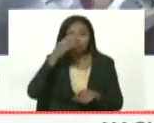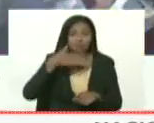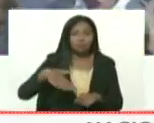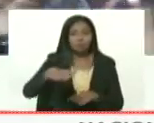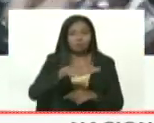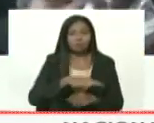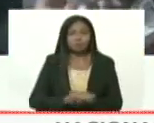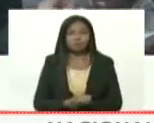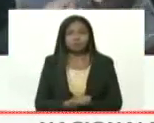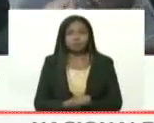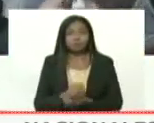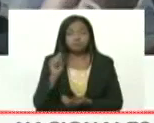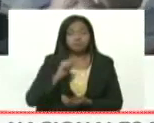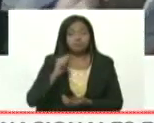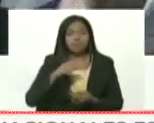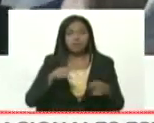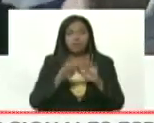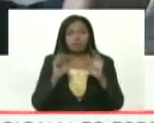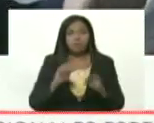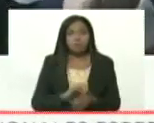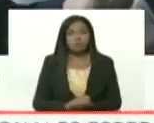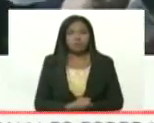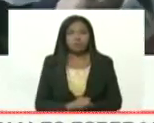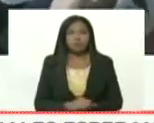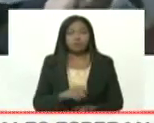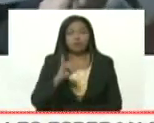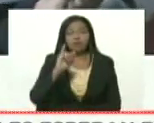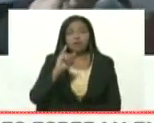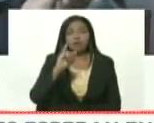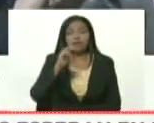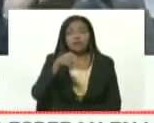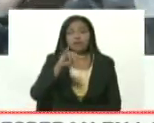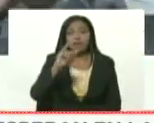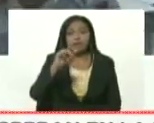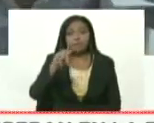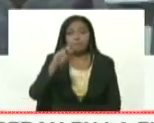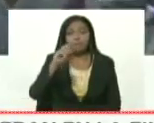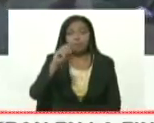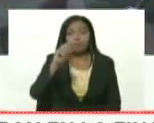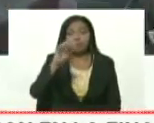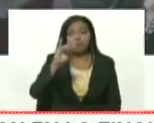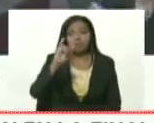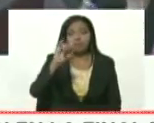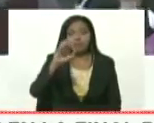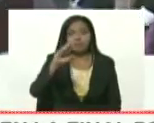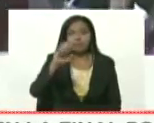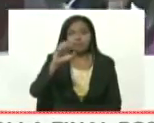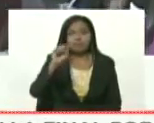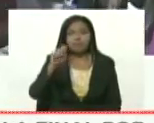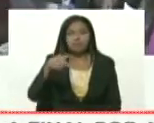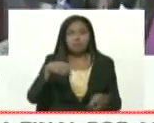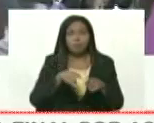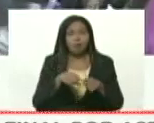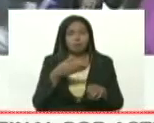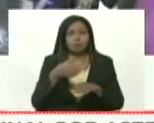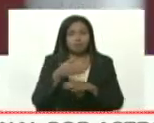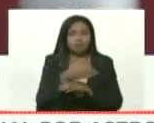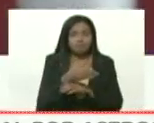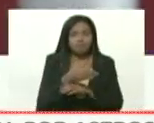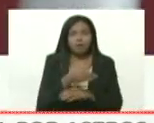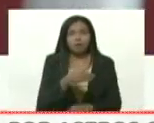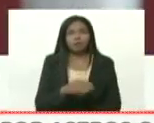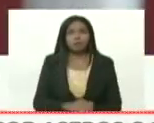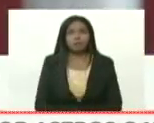sí. Esta es la hipófisis. Sí. Hipófisis, esa es la hipófisis del híbrido cachama-morocoto. ¿Cómo es la